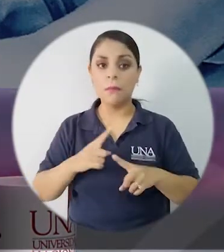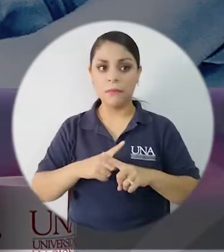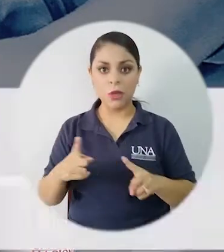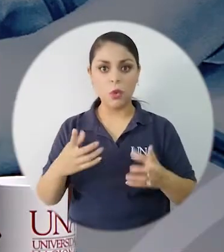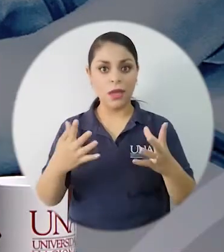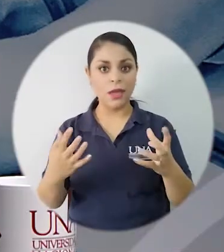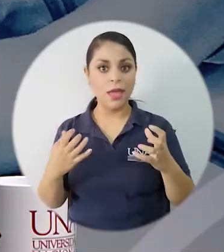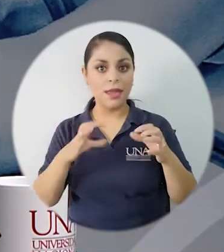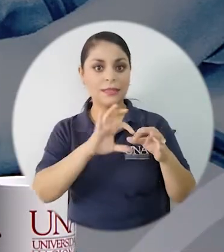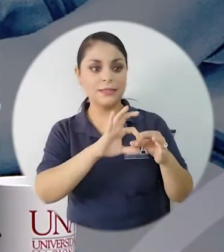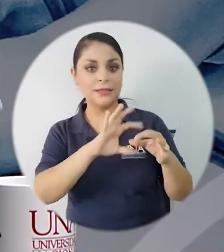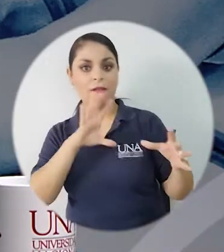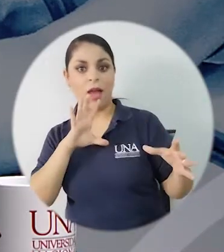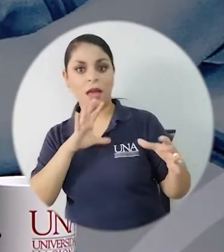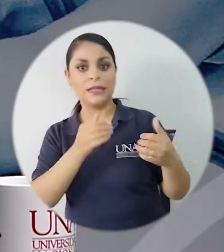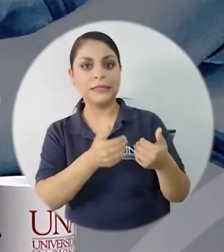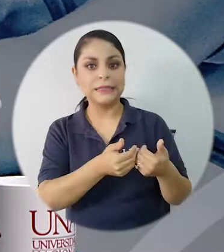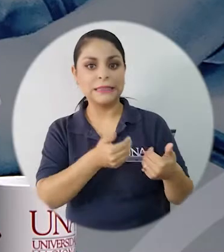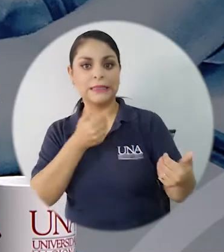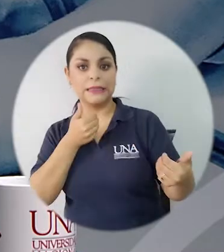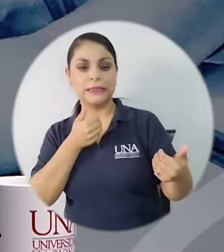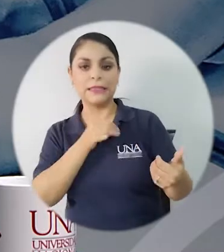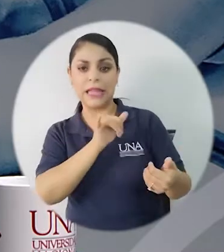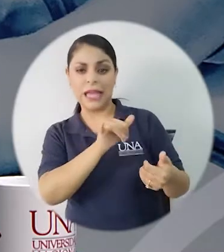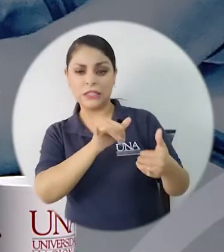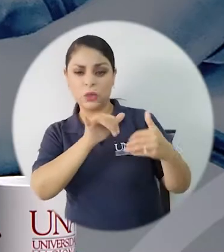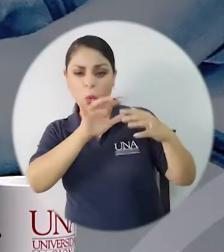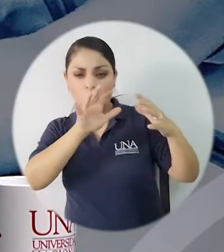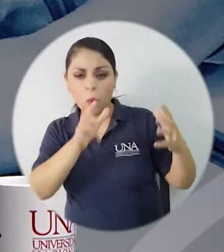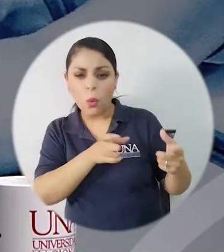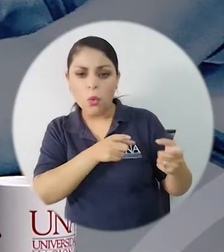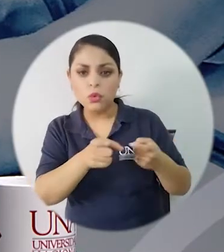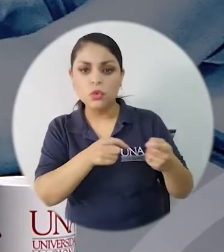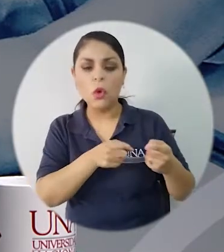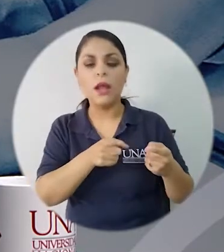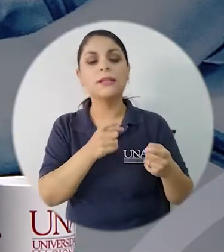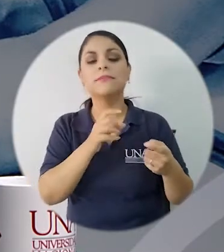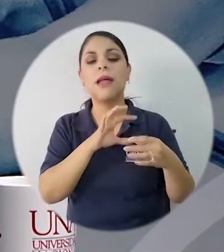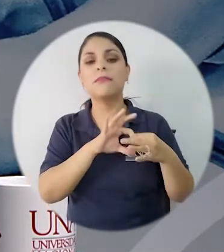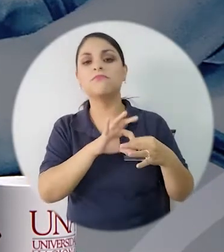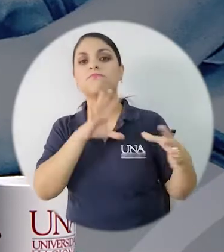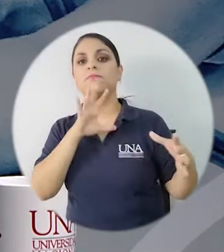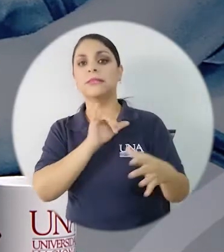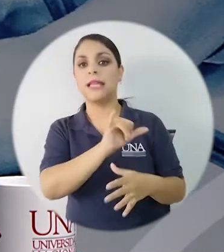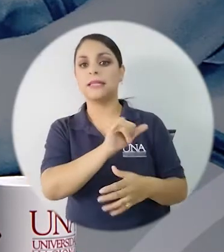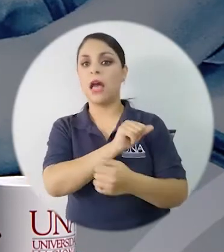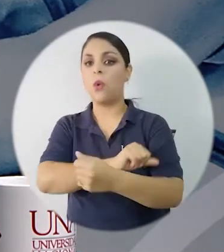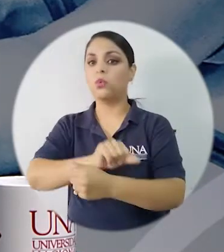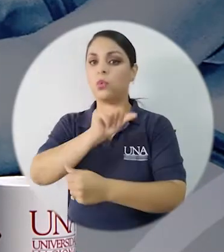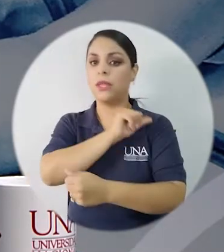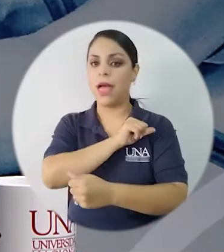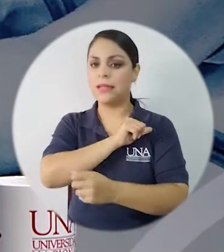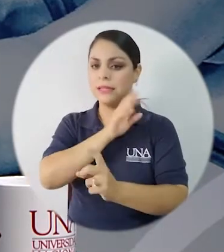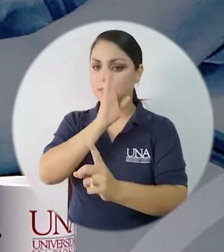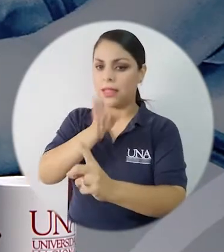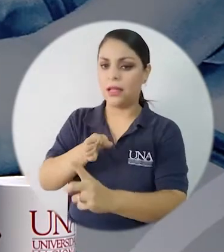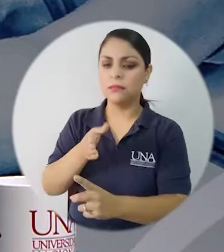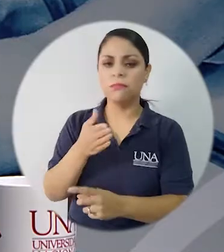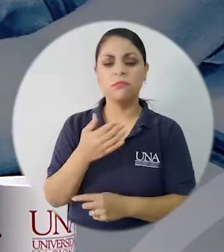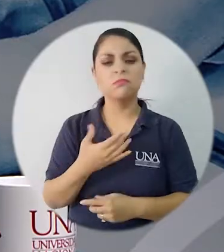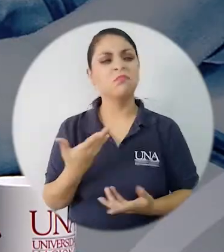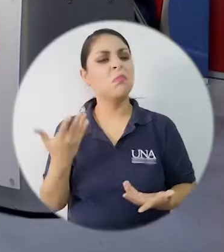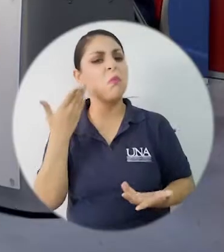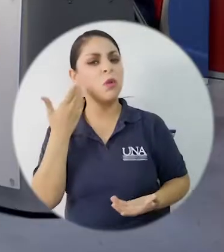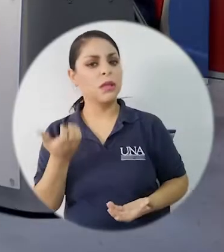la intención de ese zafarse, de ese salir de esa esfera de control, es de esa autoridad inmediata, ¿verdad? ¿Por